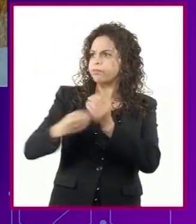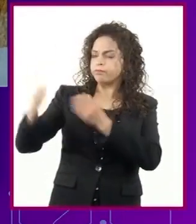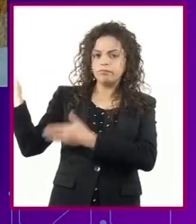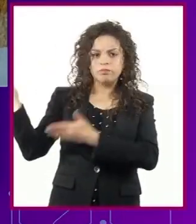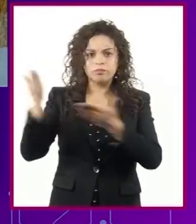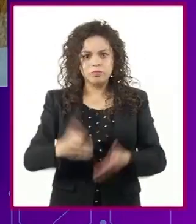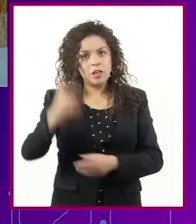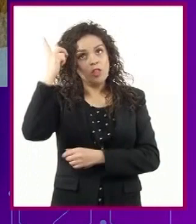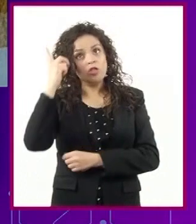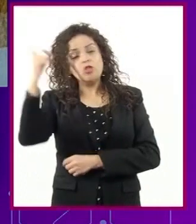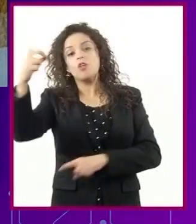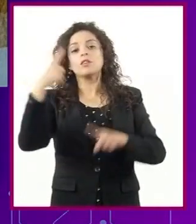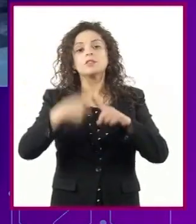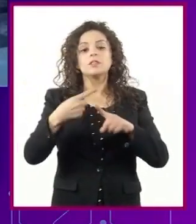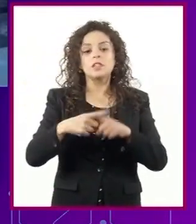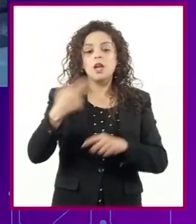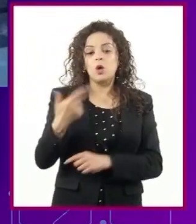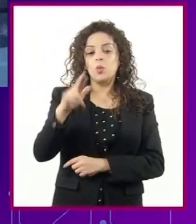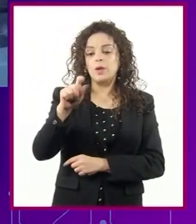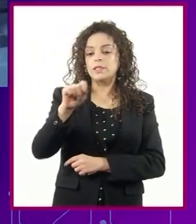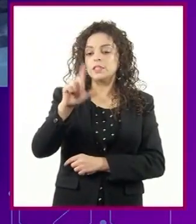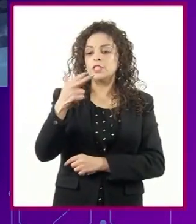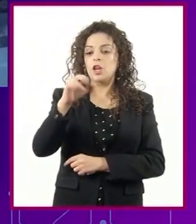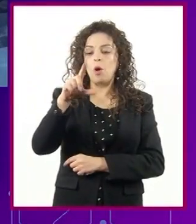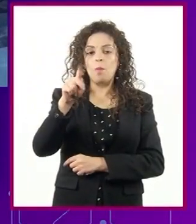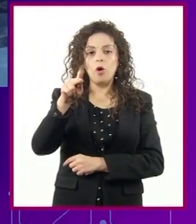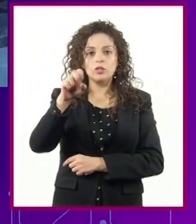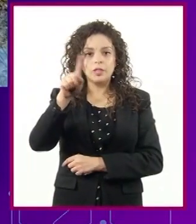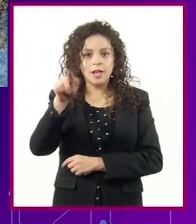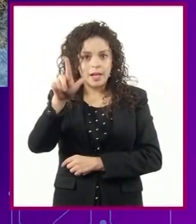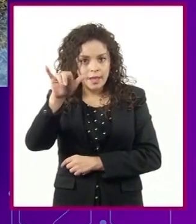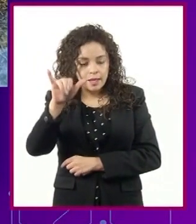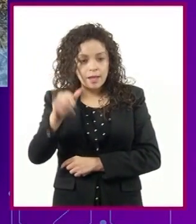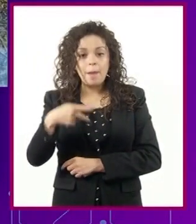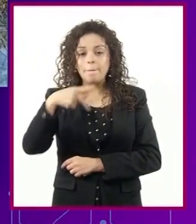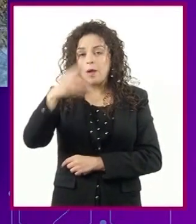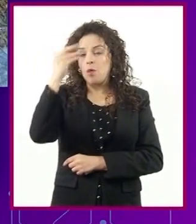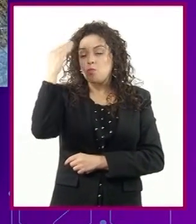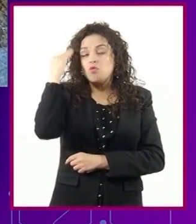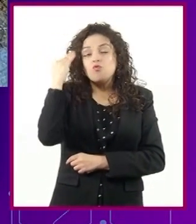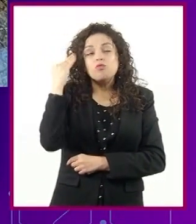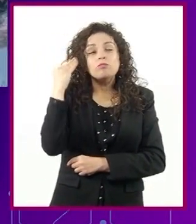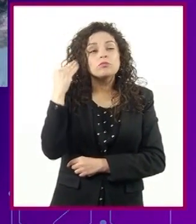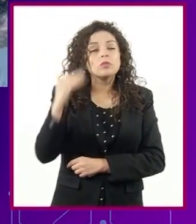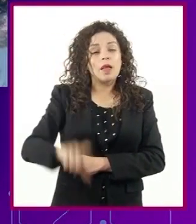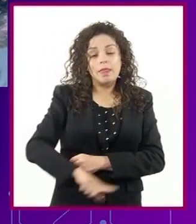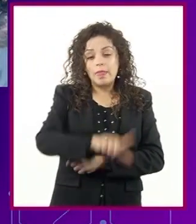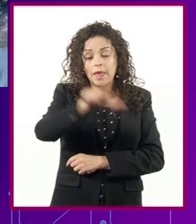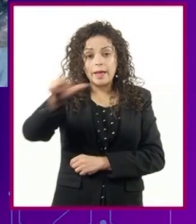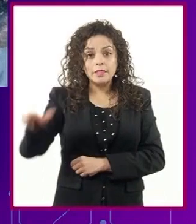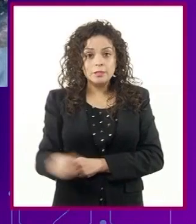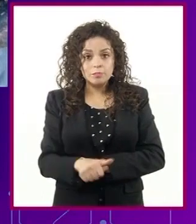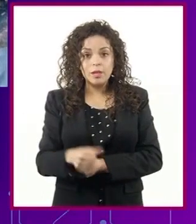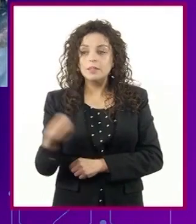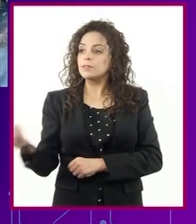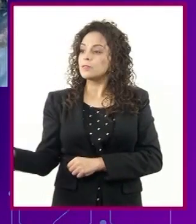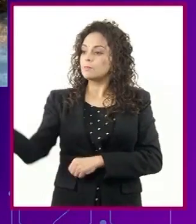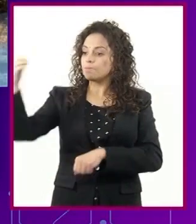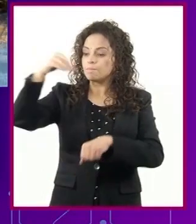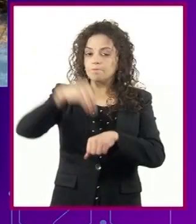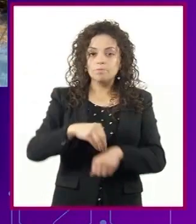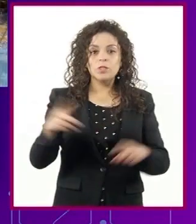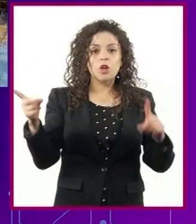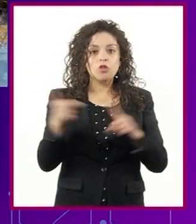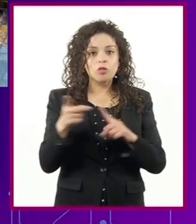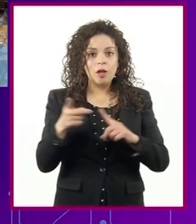dios Huitzilopochtli. Y después de mucho, pero mucho tiempo, se asentaron en lo que hoy conocemos